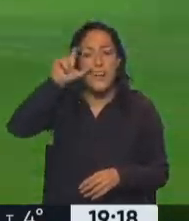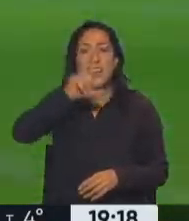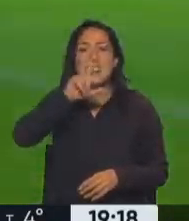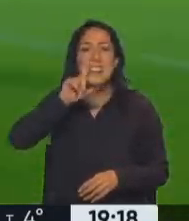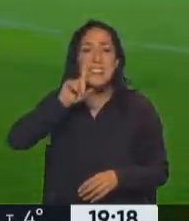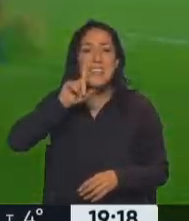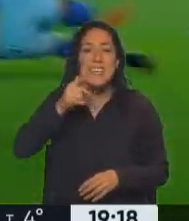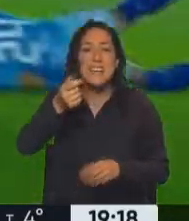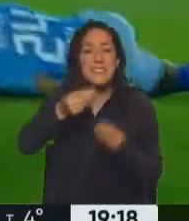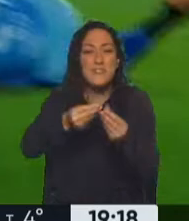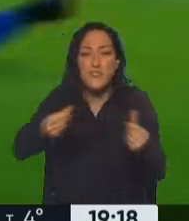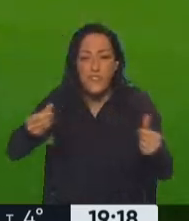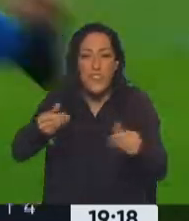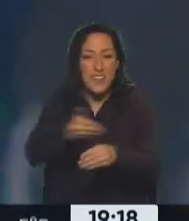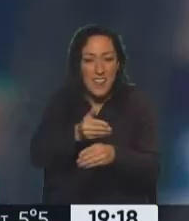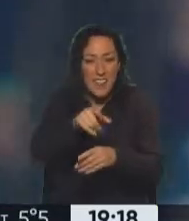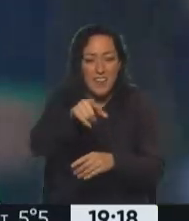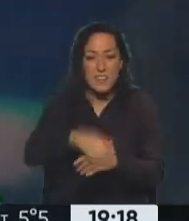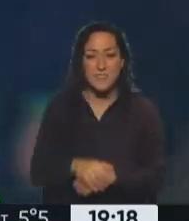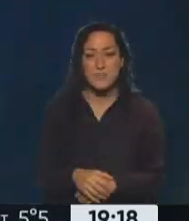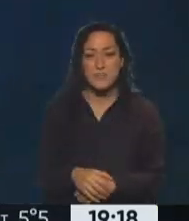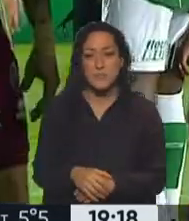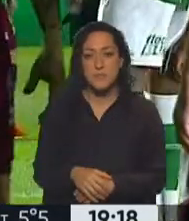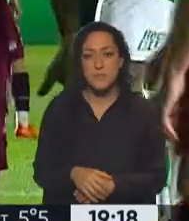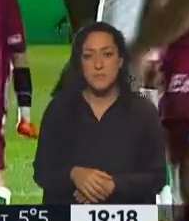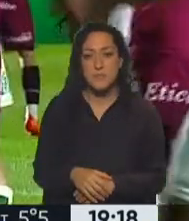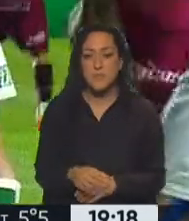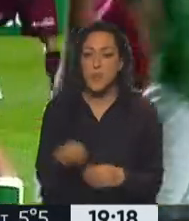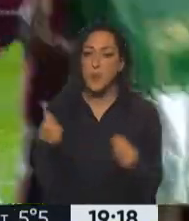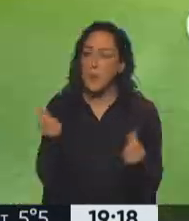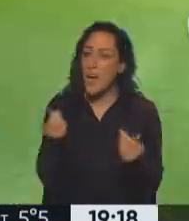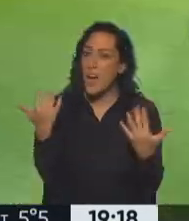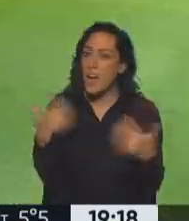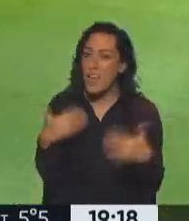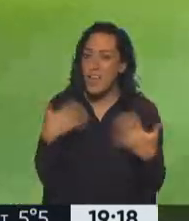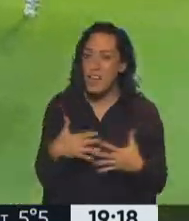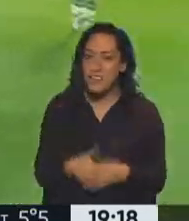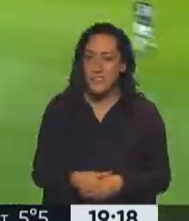final. Esta, te digo, que valió